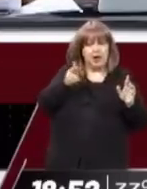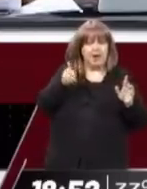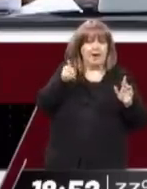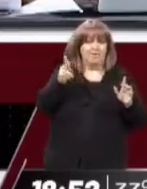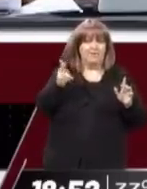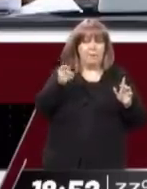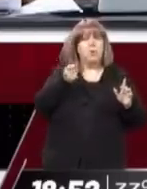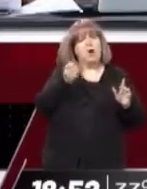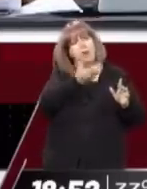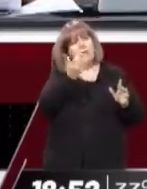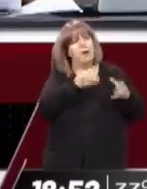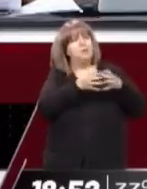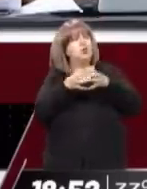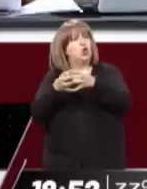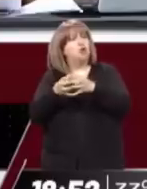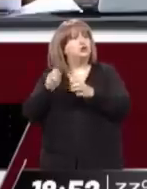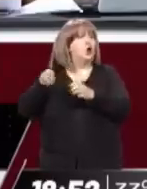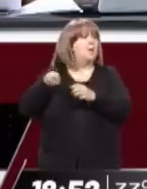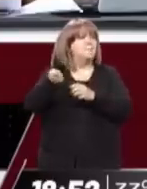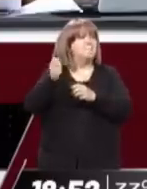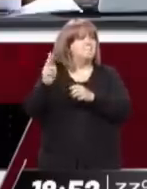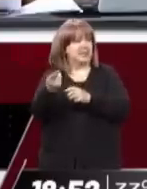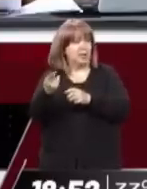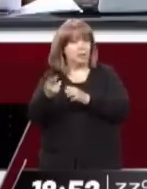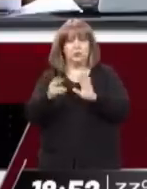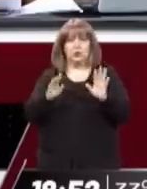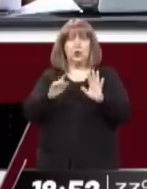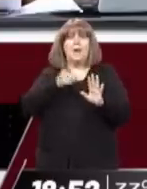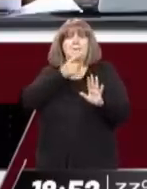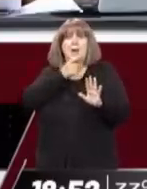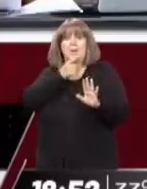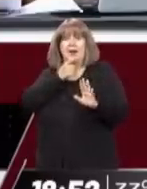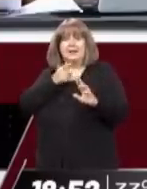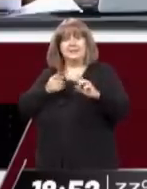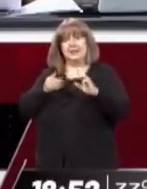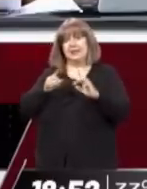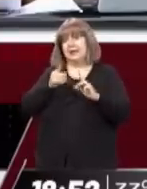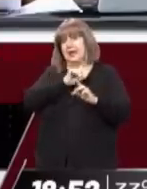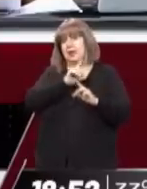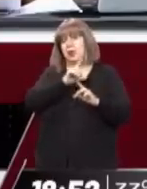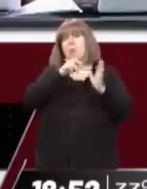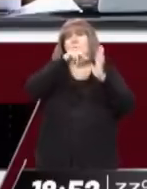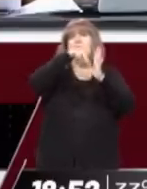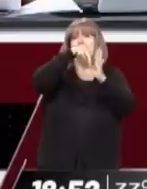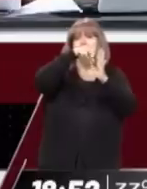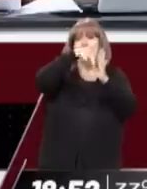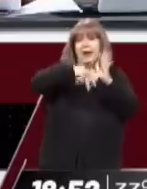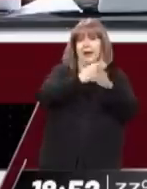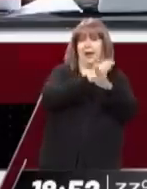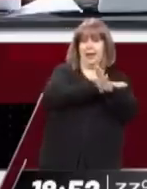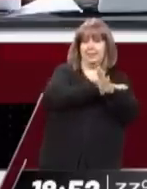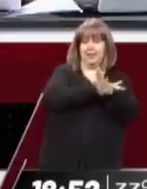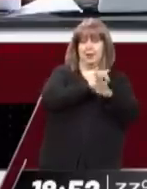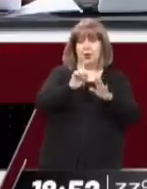manos verdaderamente por una violencia increyendo, porque fue una violencia increyendo,